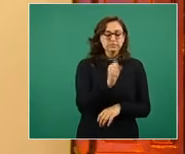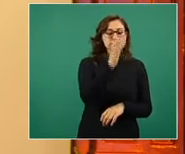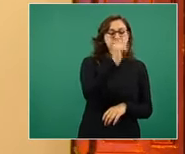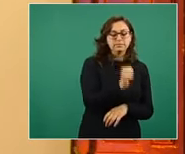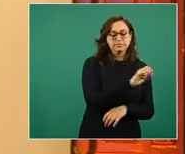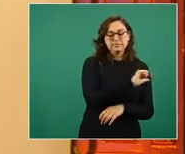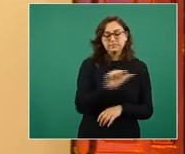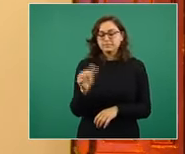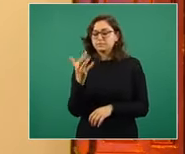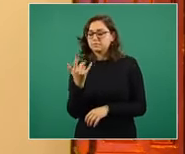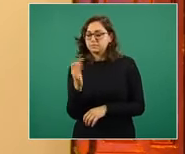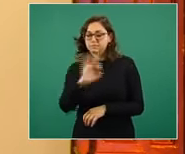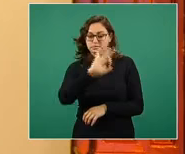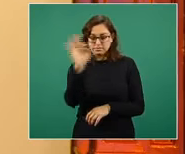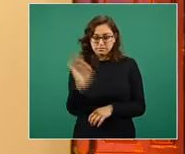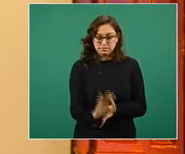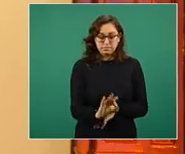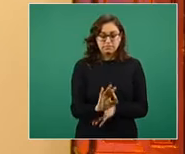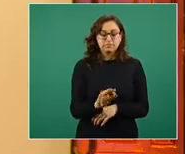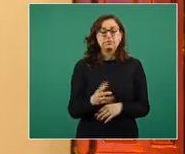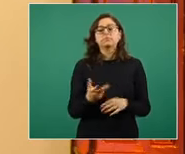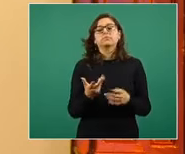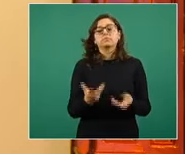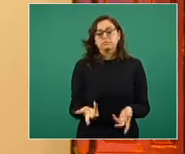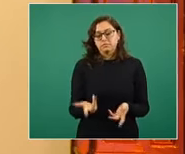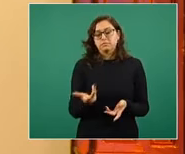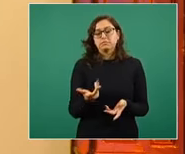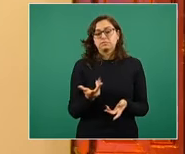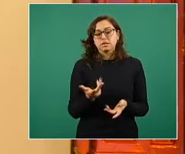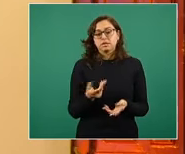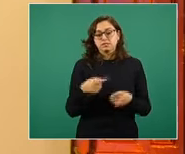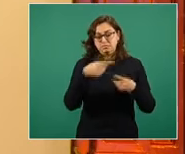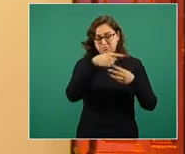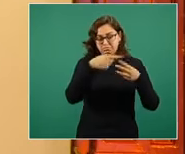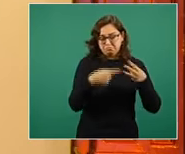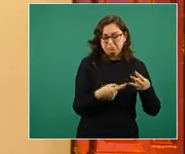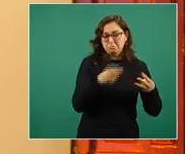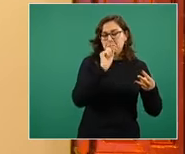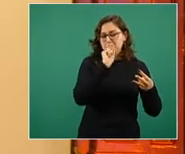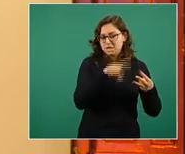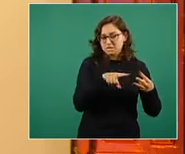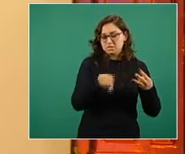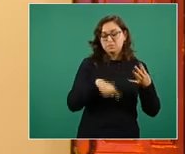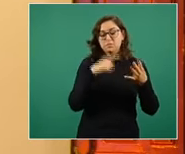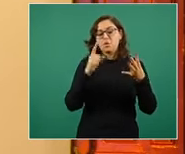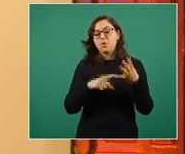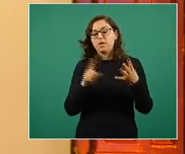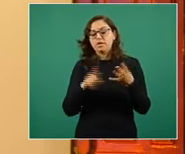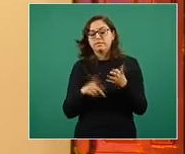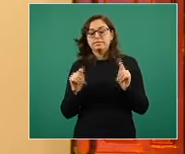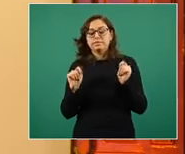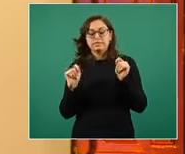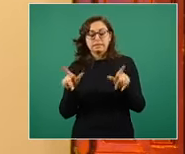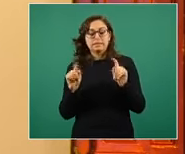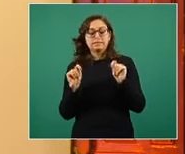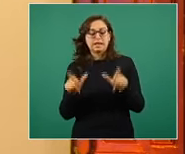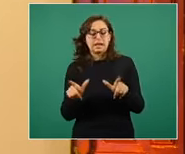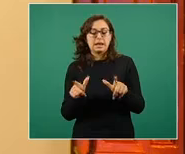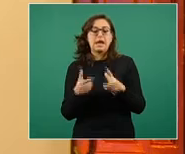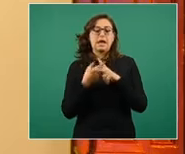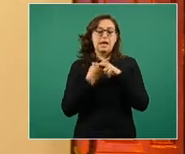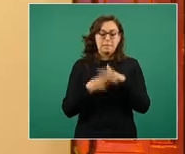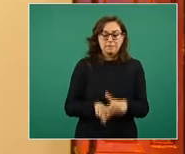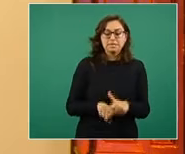el 50%, sin mucha variación, 3 de ellas, y Tlaxcala apenas integrándose a este grupo con